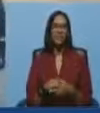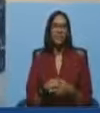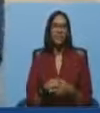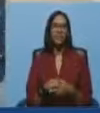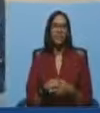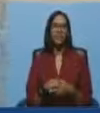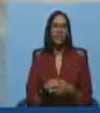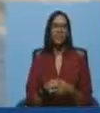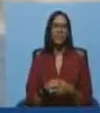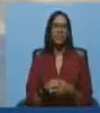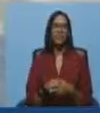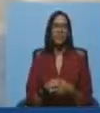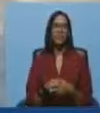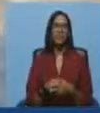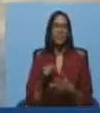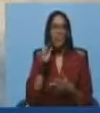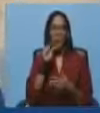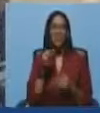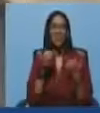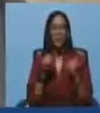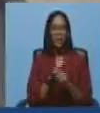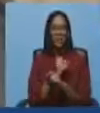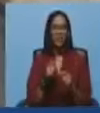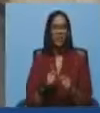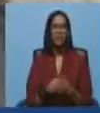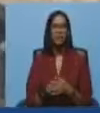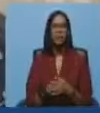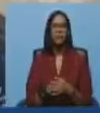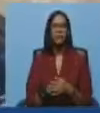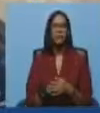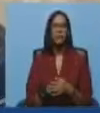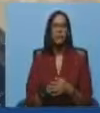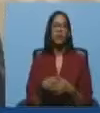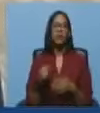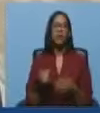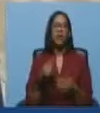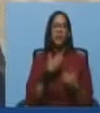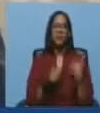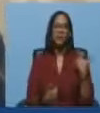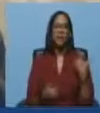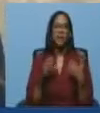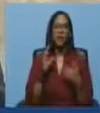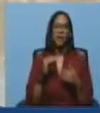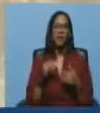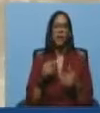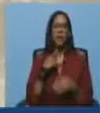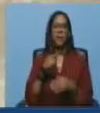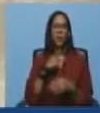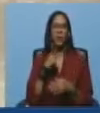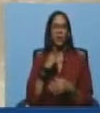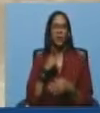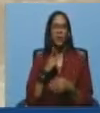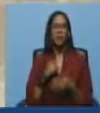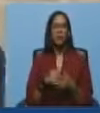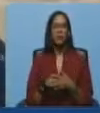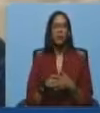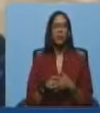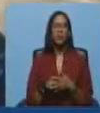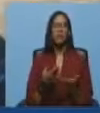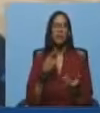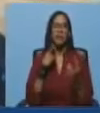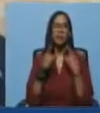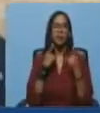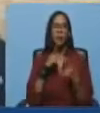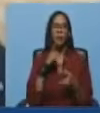para adelante. Un momento, ya vamos a terminar. También el presidente hablaba de la política, de lo que se ha compartido la acción